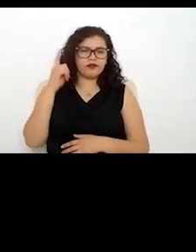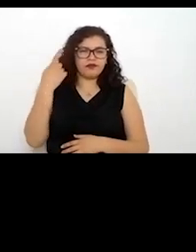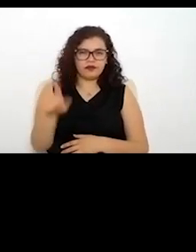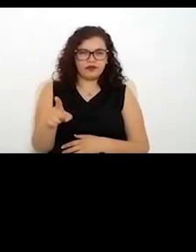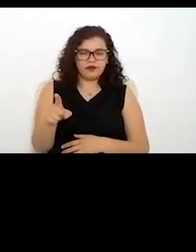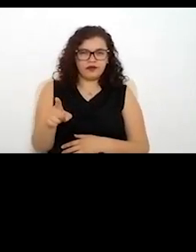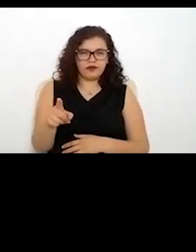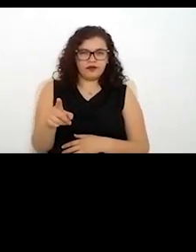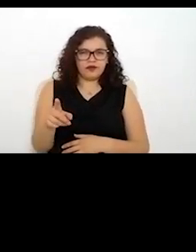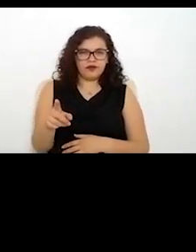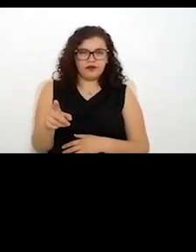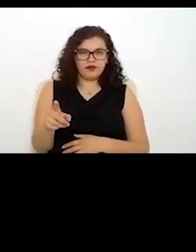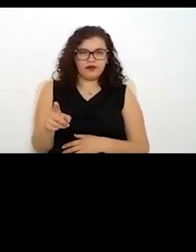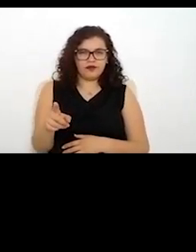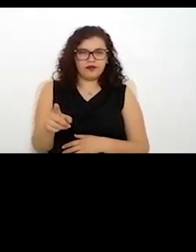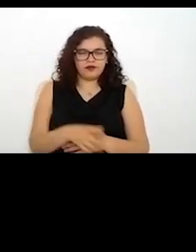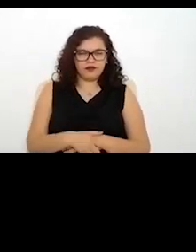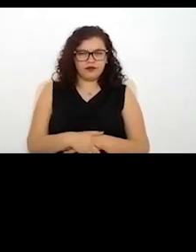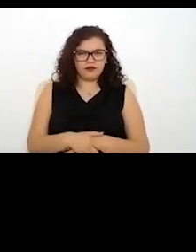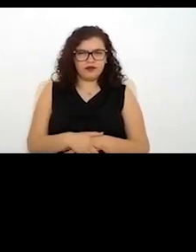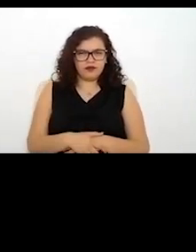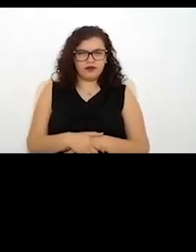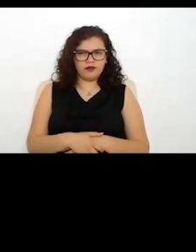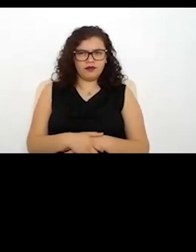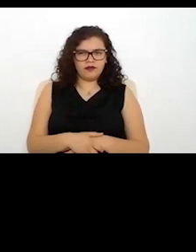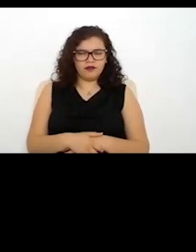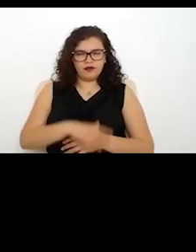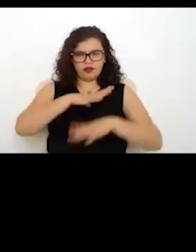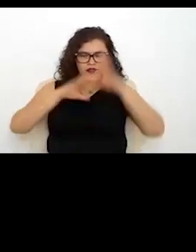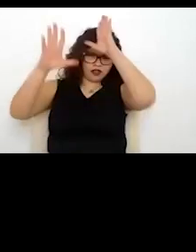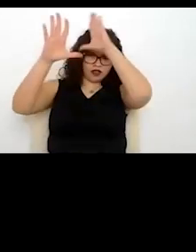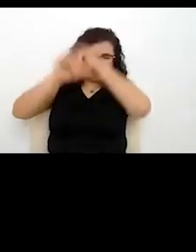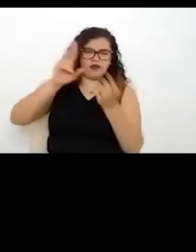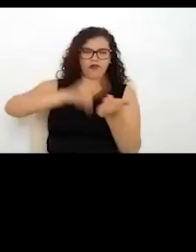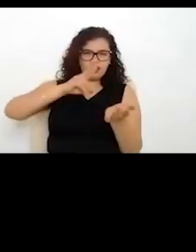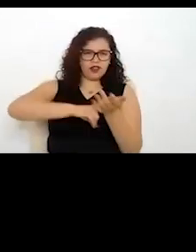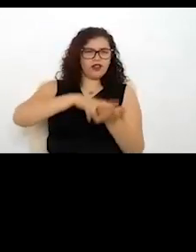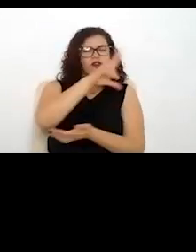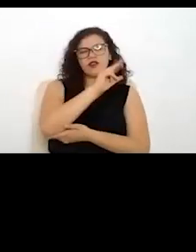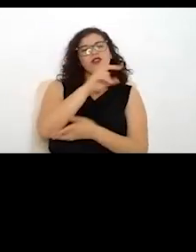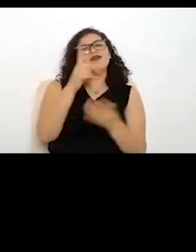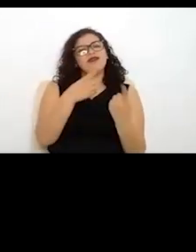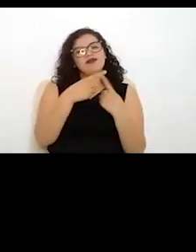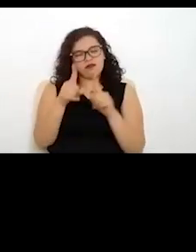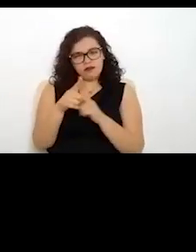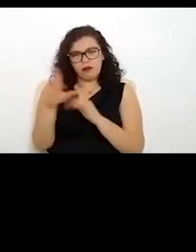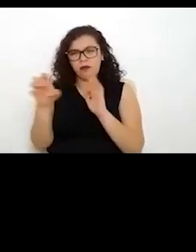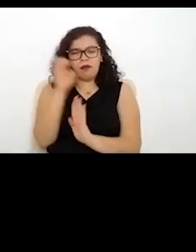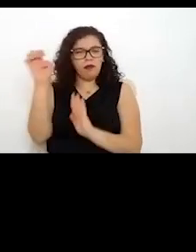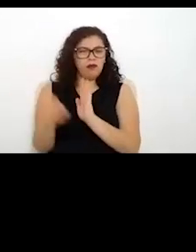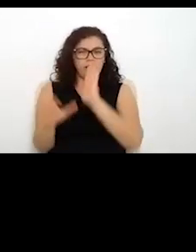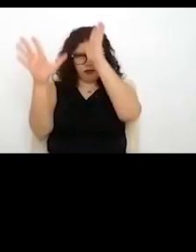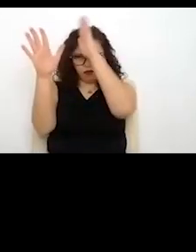cuales no existe un pacto que sea válido en contrario. Es decir, por ejemplo, no se puede